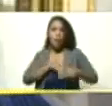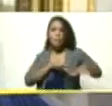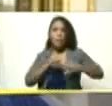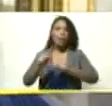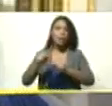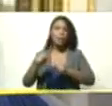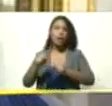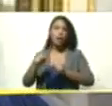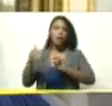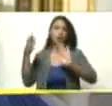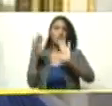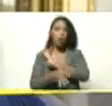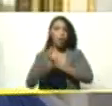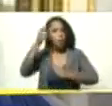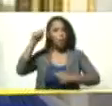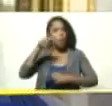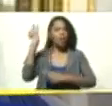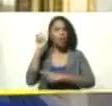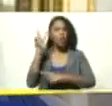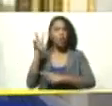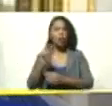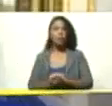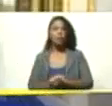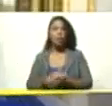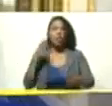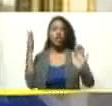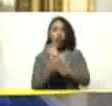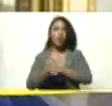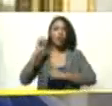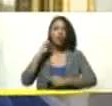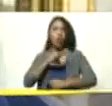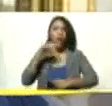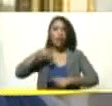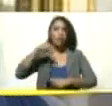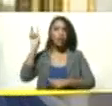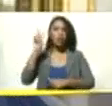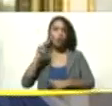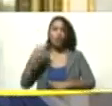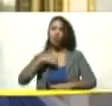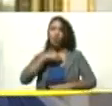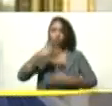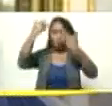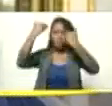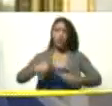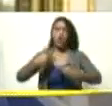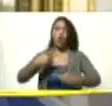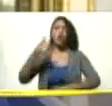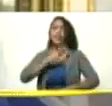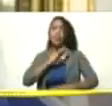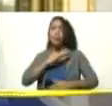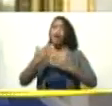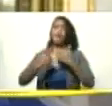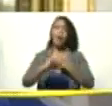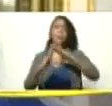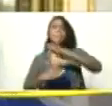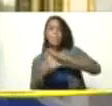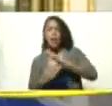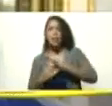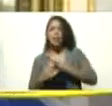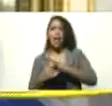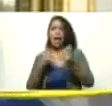imperialista sobre el pueblo de Venezuela, sobre la historia de Venezuela. Y somos nosotros los que tenemos que echar las bases para